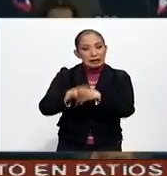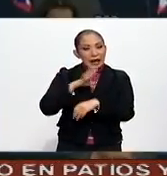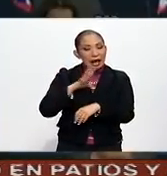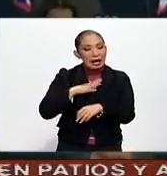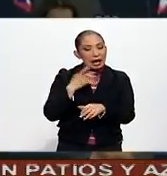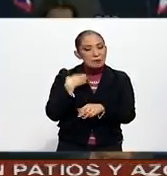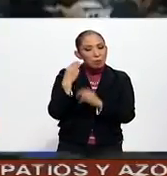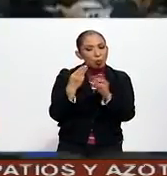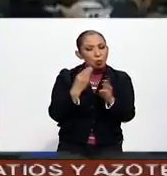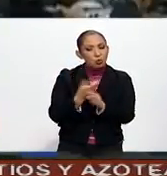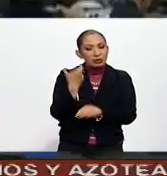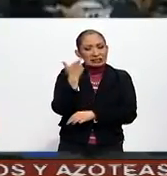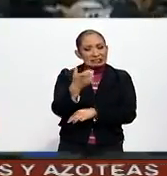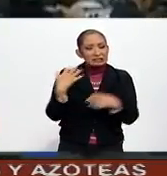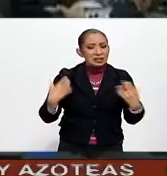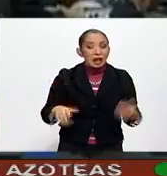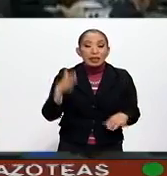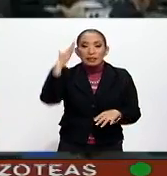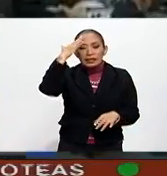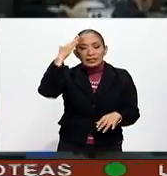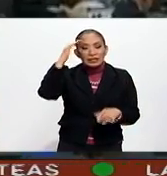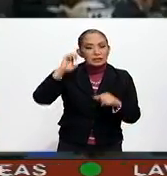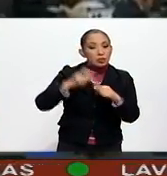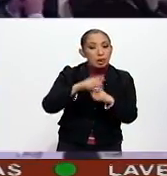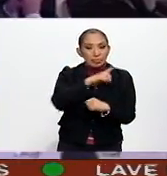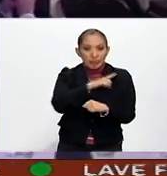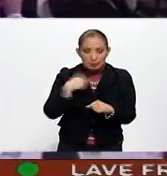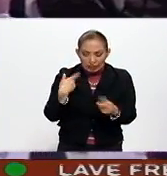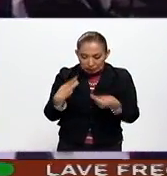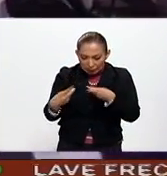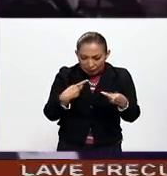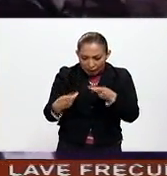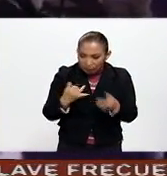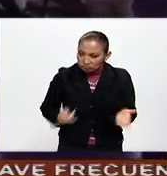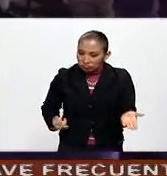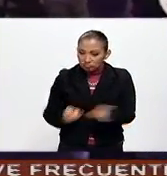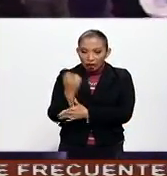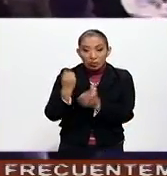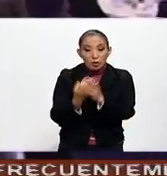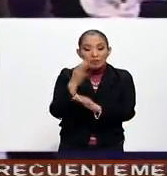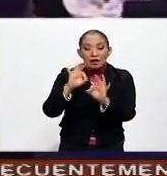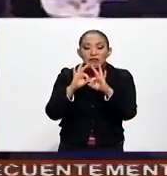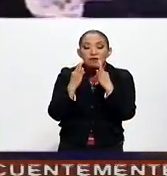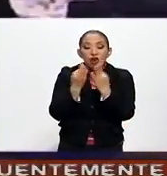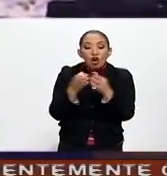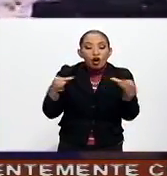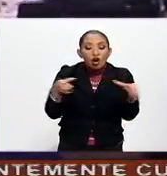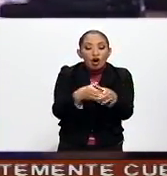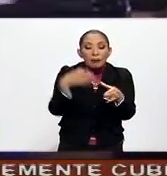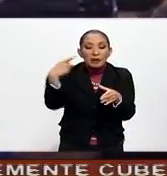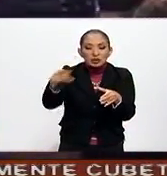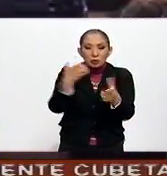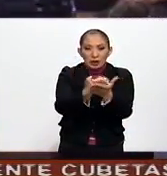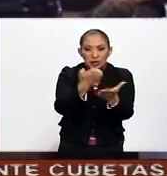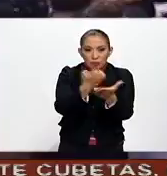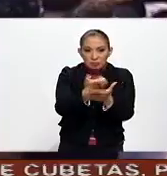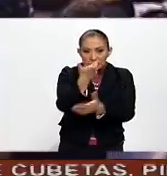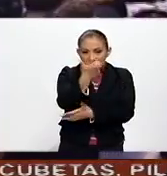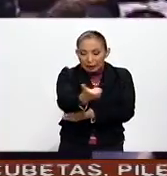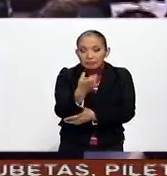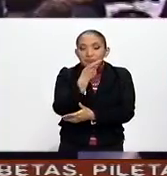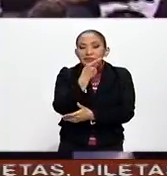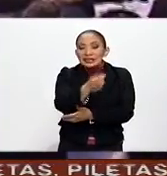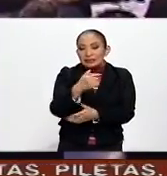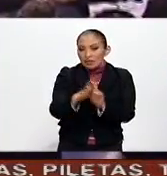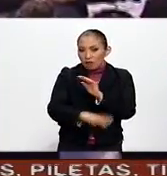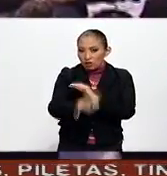enfrenta la economía mundial. Sostuvo que los líderes europeos deben emprender acciones decisivas sobre la nueva configuración geográfica de la economía. De acuerdo